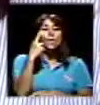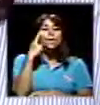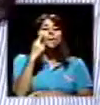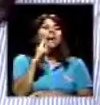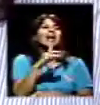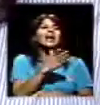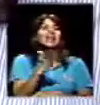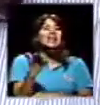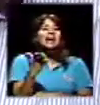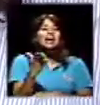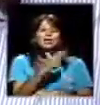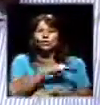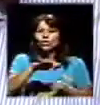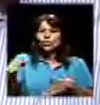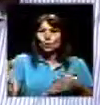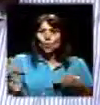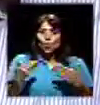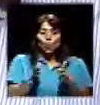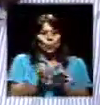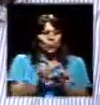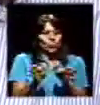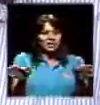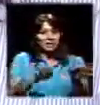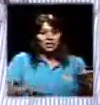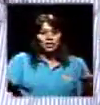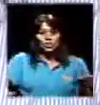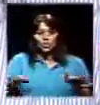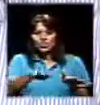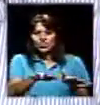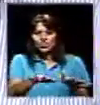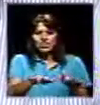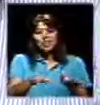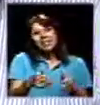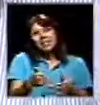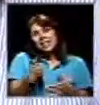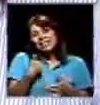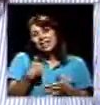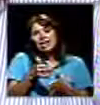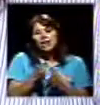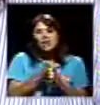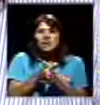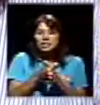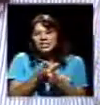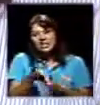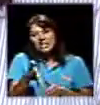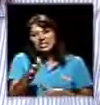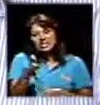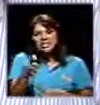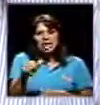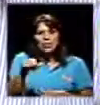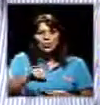que son más ineficientes. Es decir, que tienen una eficiencia de un